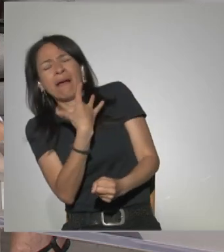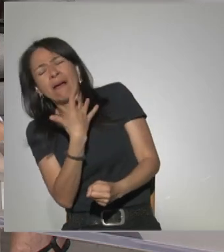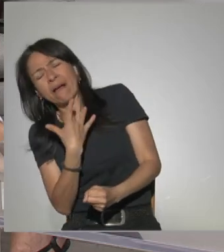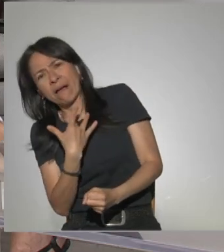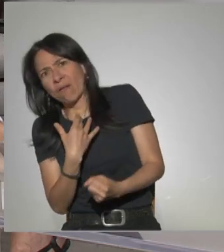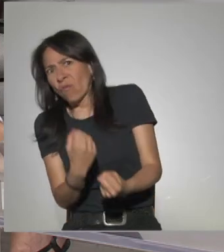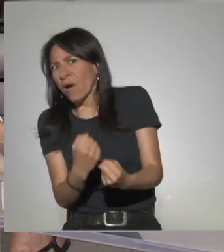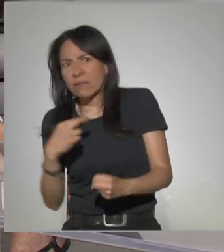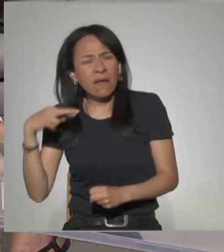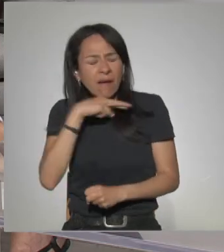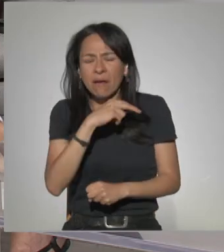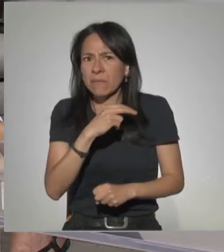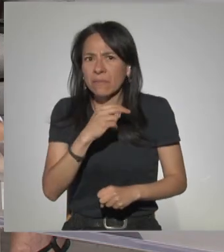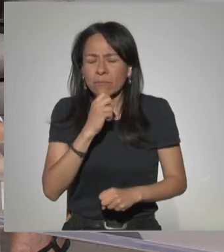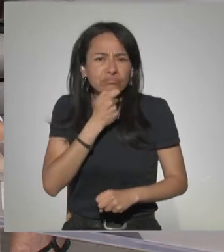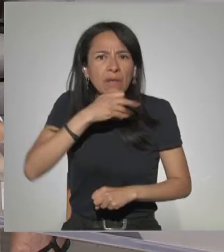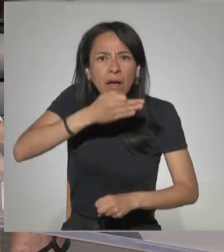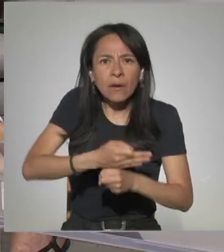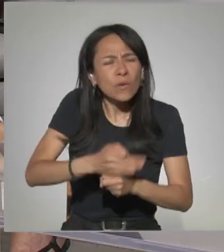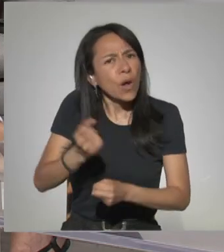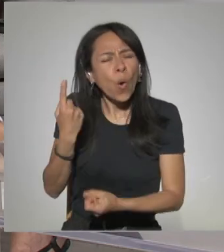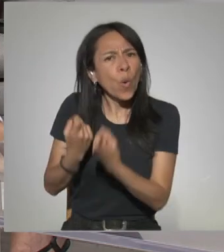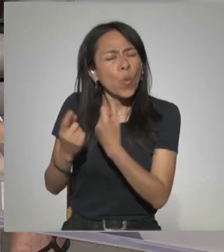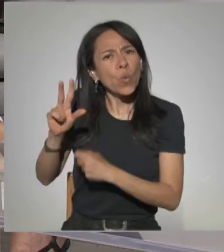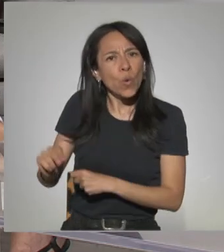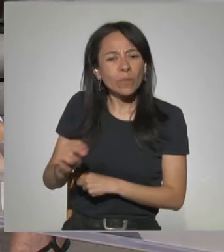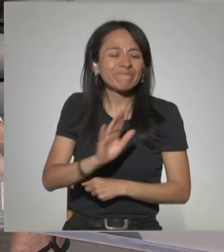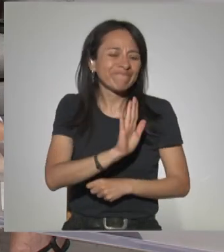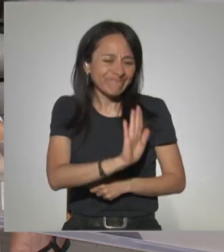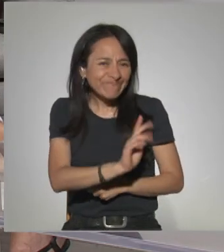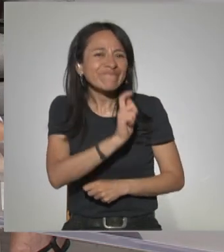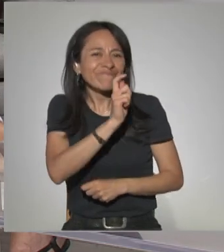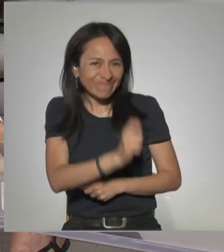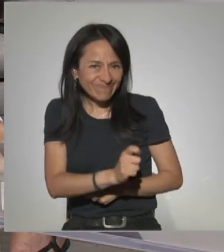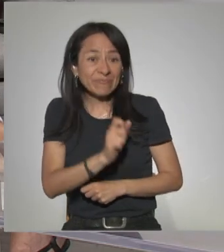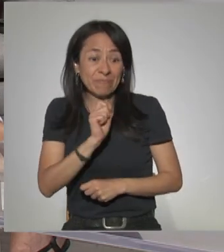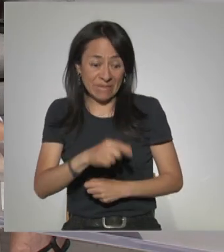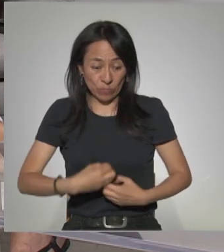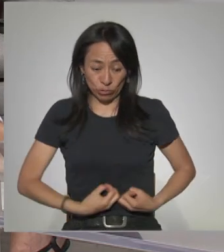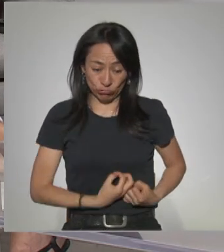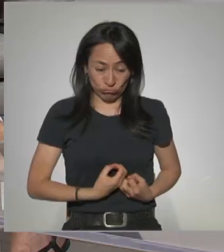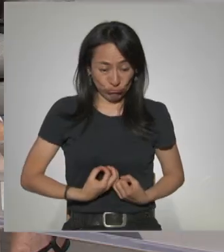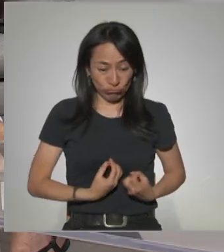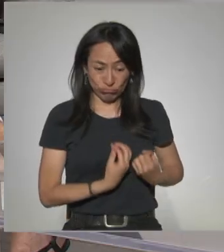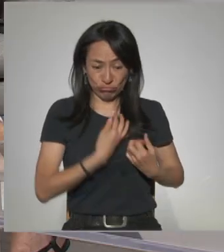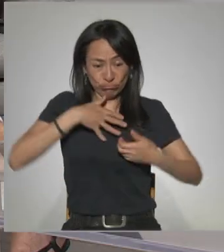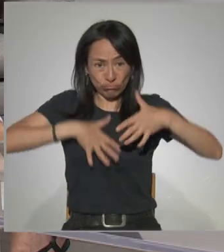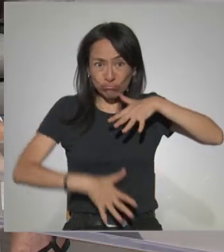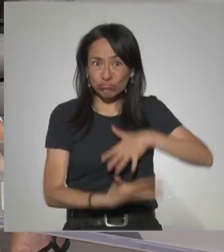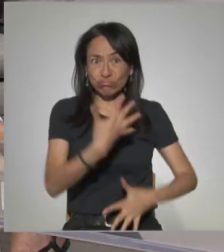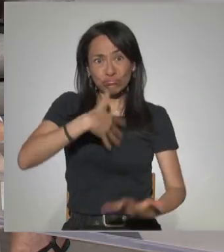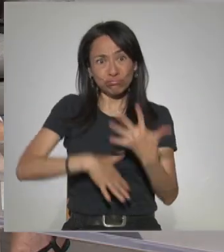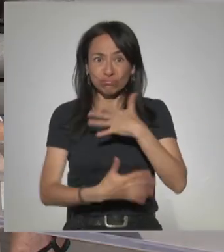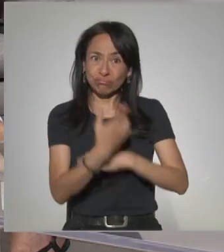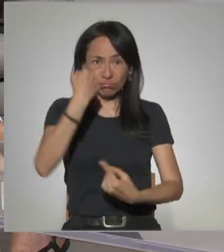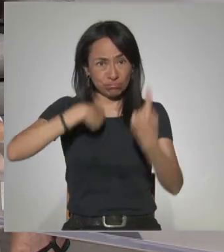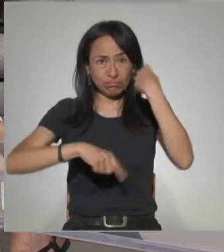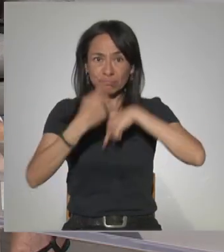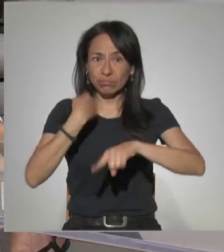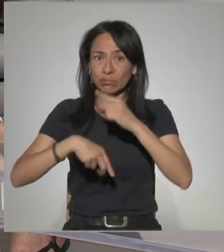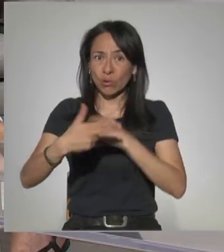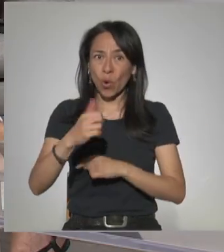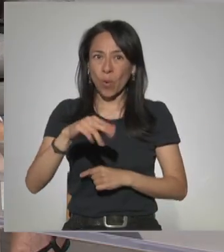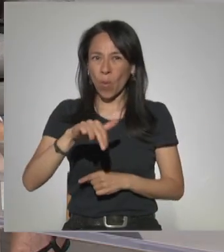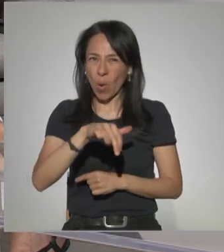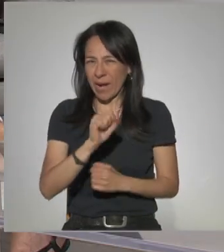unos receptores, ¿no? Diferentes tipos de receptores que reaccionan al cortisol y a otras hormonas asociadas o que se